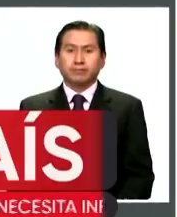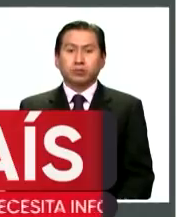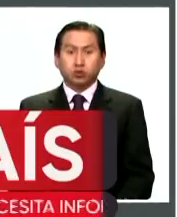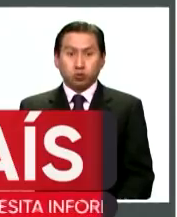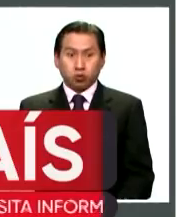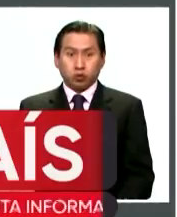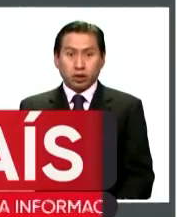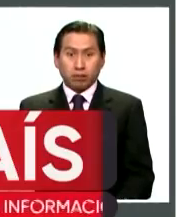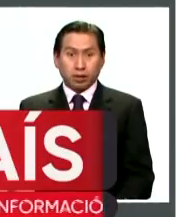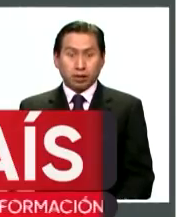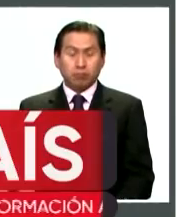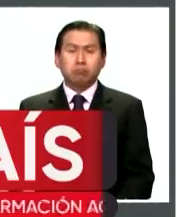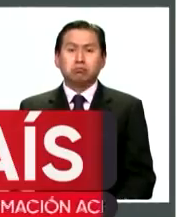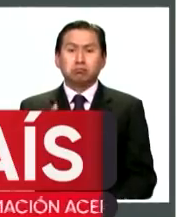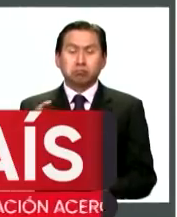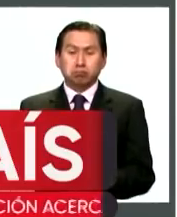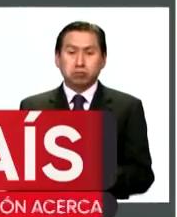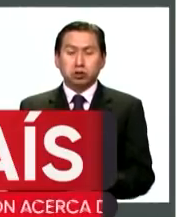Cochabamba,